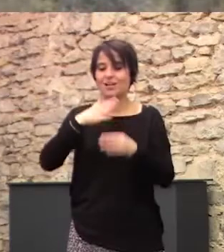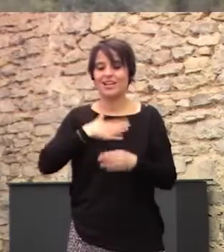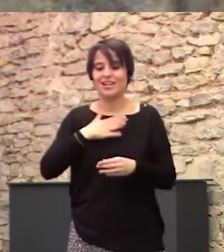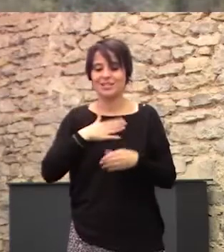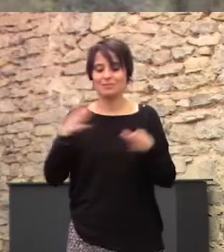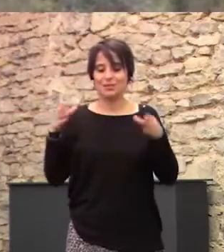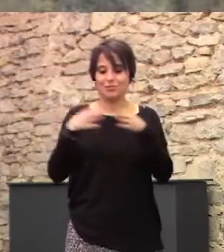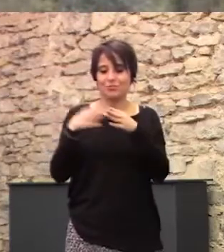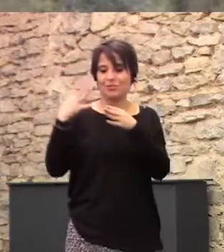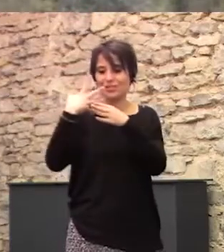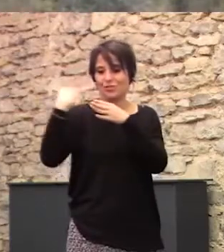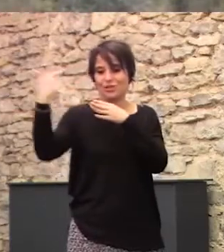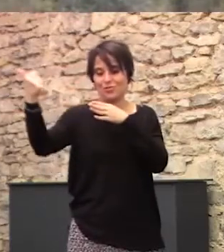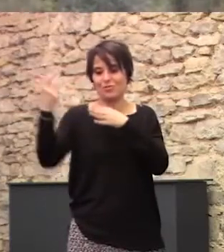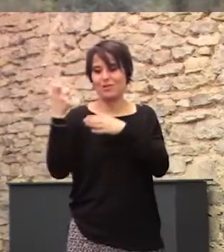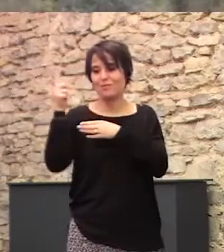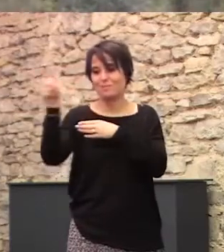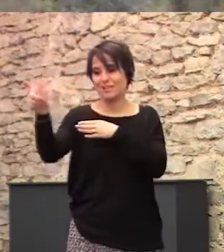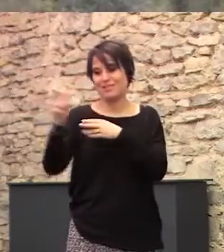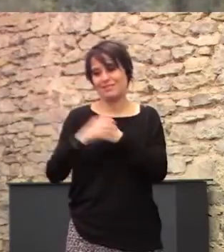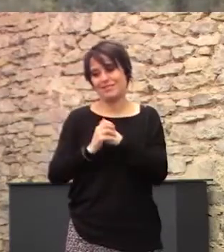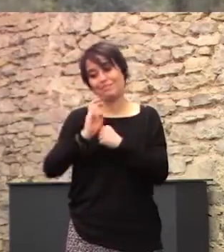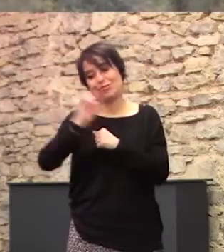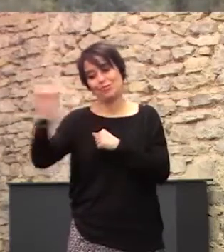nos han robado la palabra, cachis.